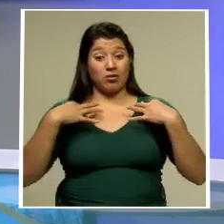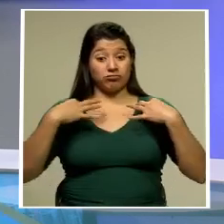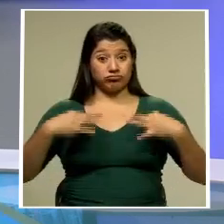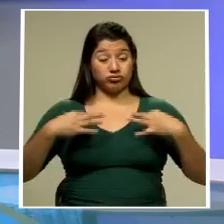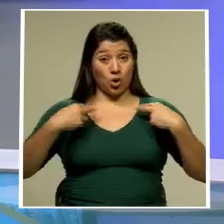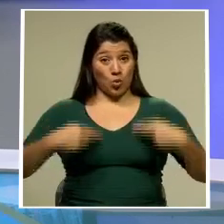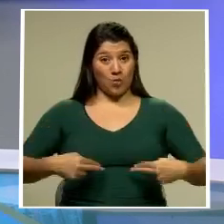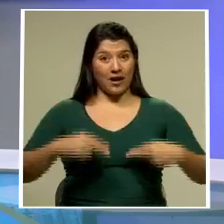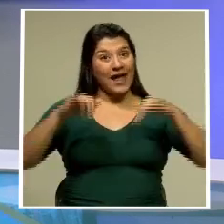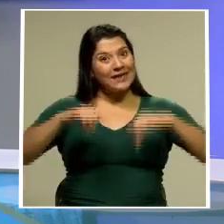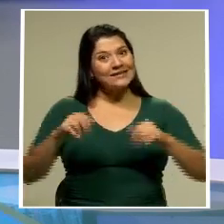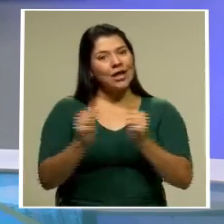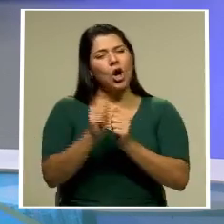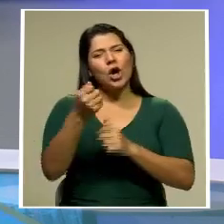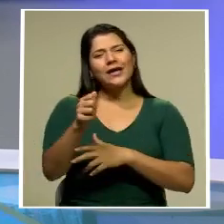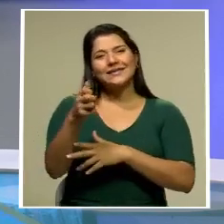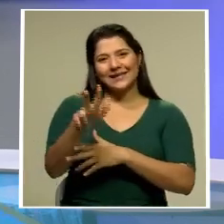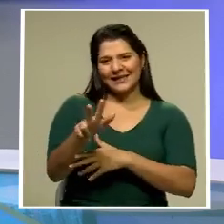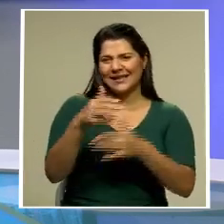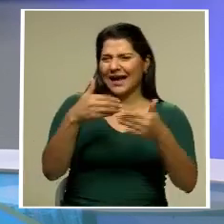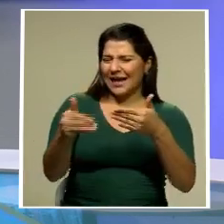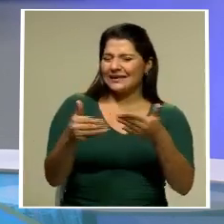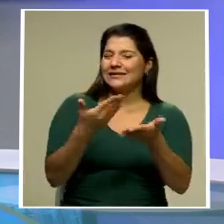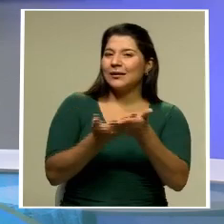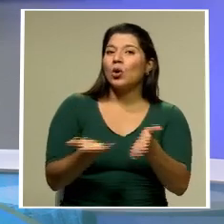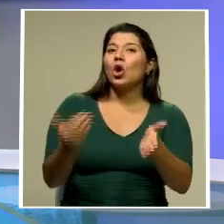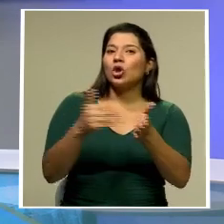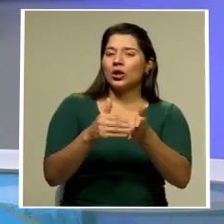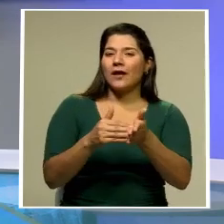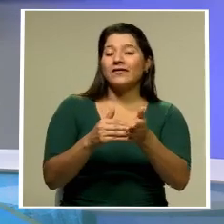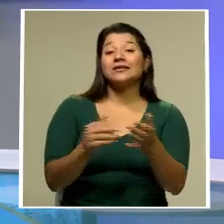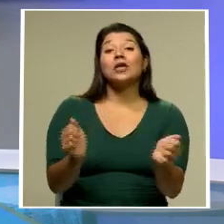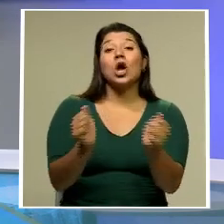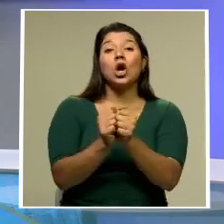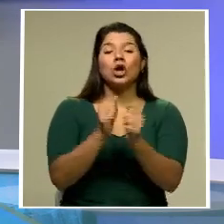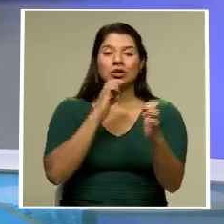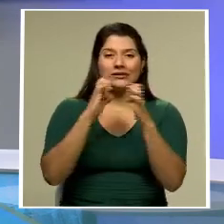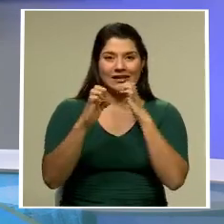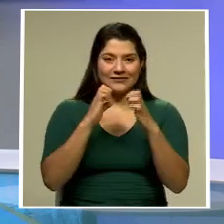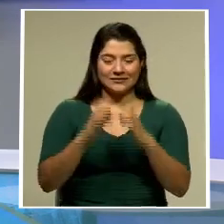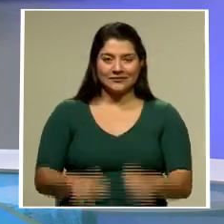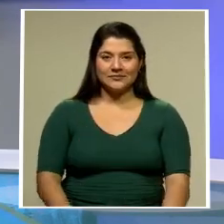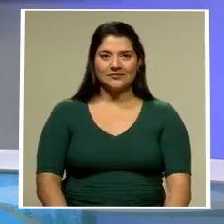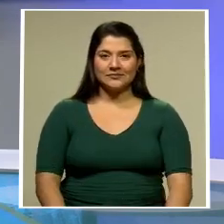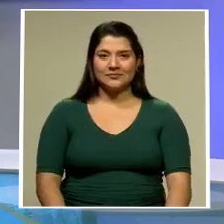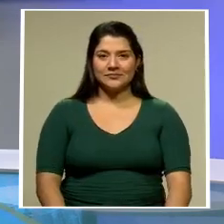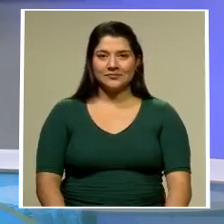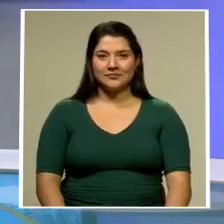Quédese en la señal de Canal 13, que ya casi volvemos con esta entrevista de fondo.